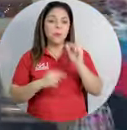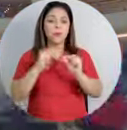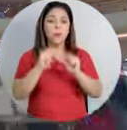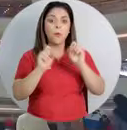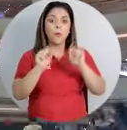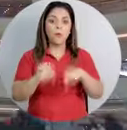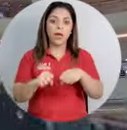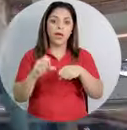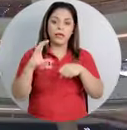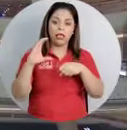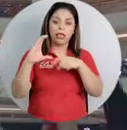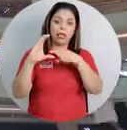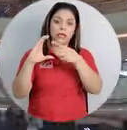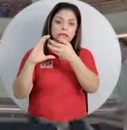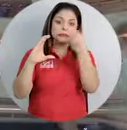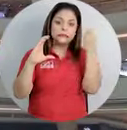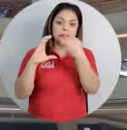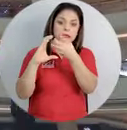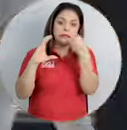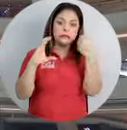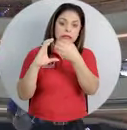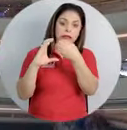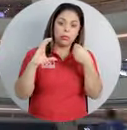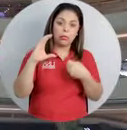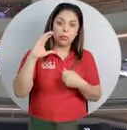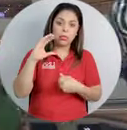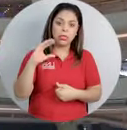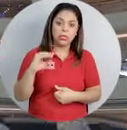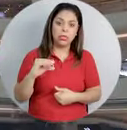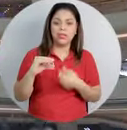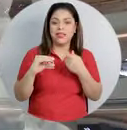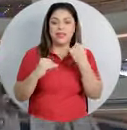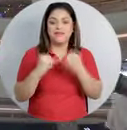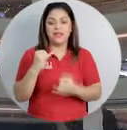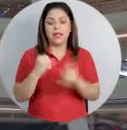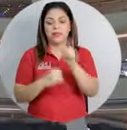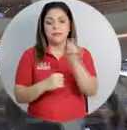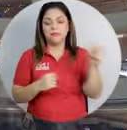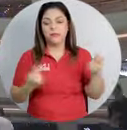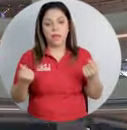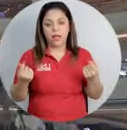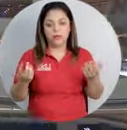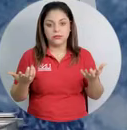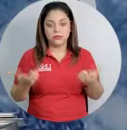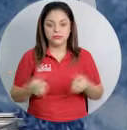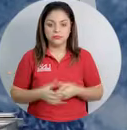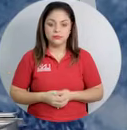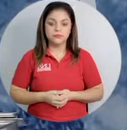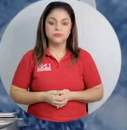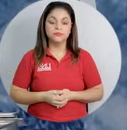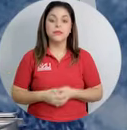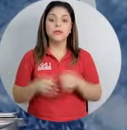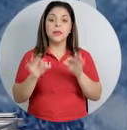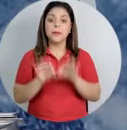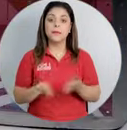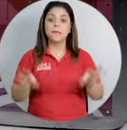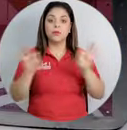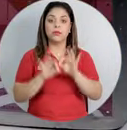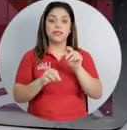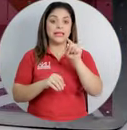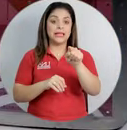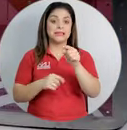pellizcos, empieza a sacarnos el dinero de los bolsillos, y a final de mes no nos va a alcanzar. Muy importante que ese